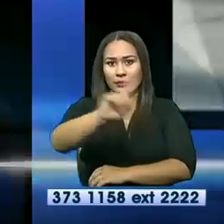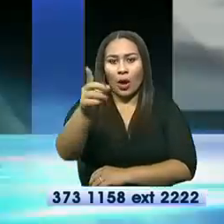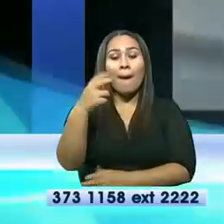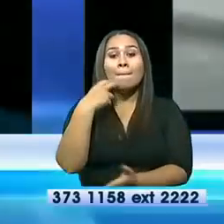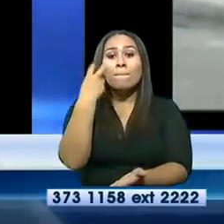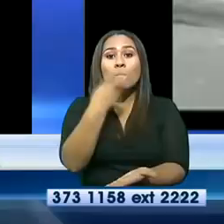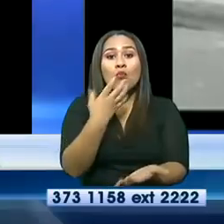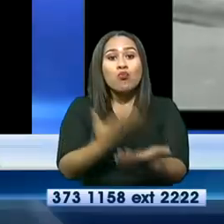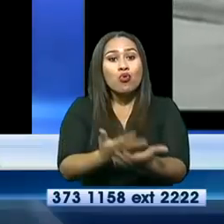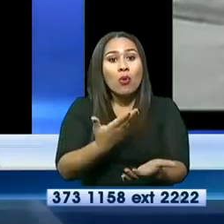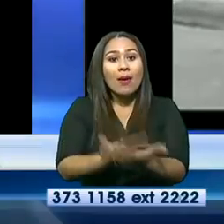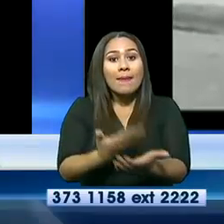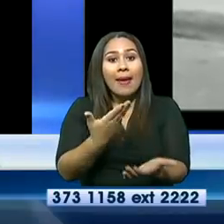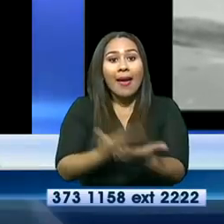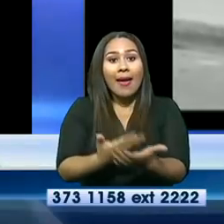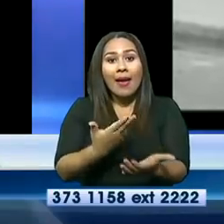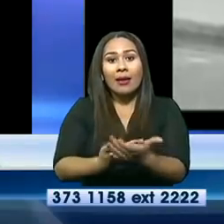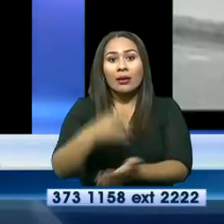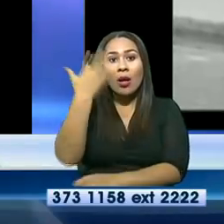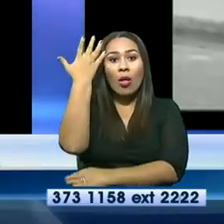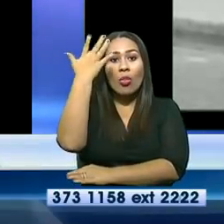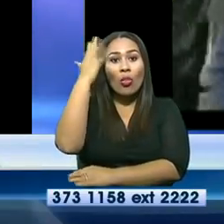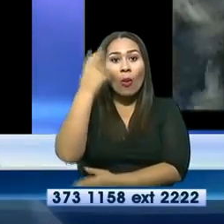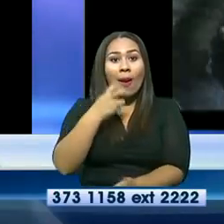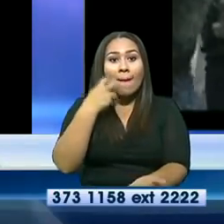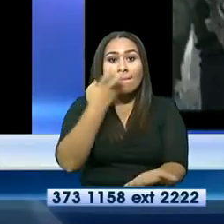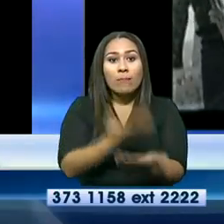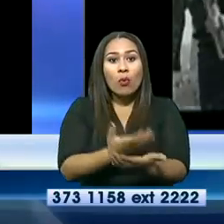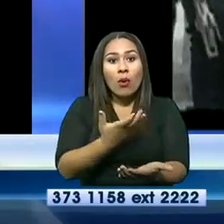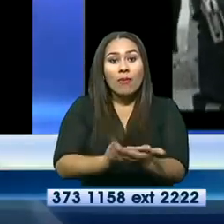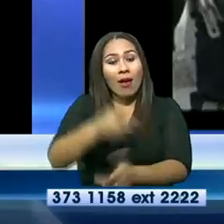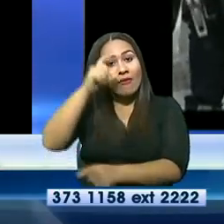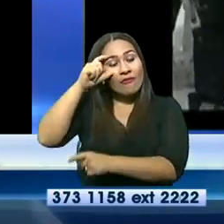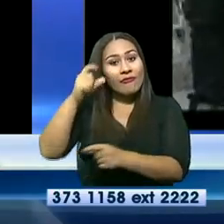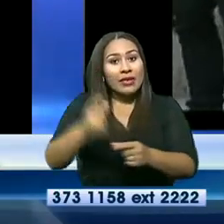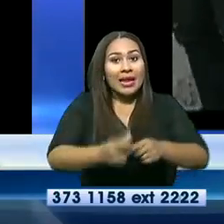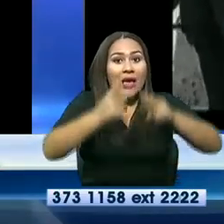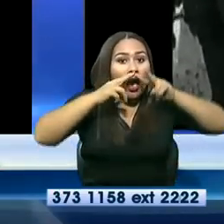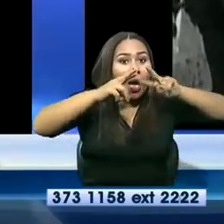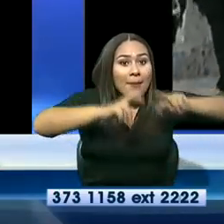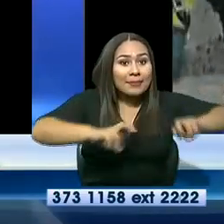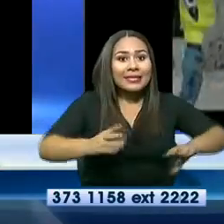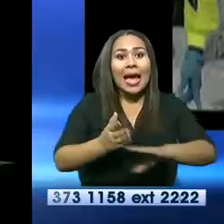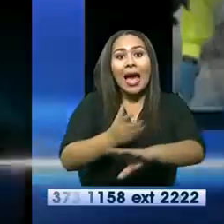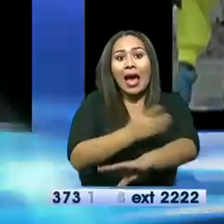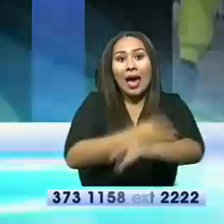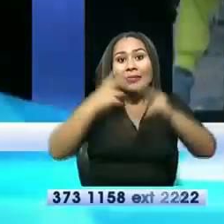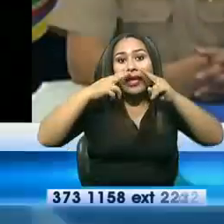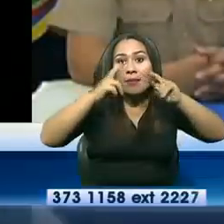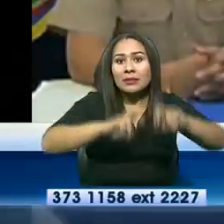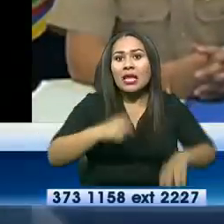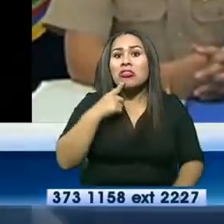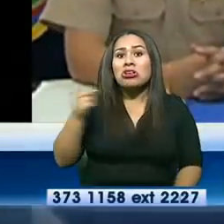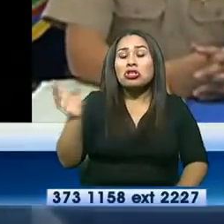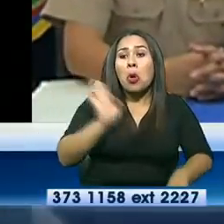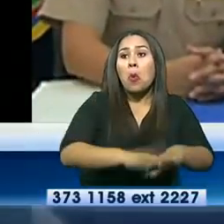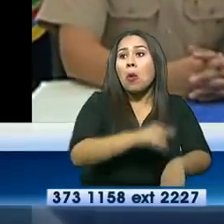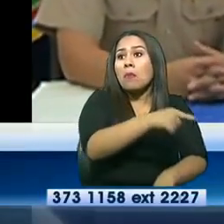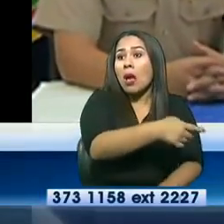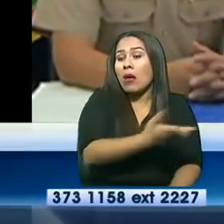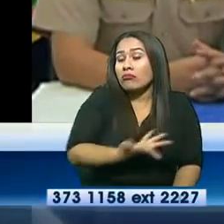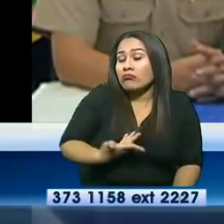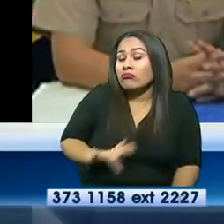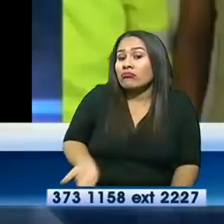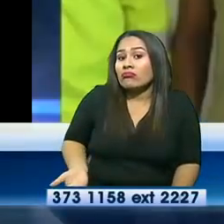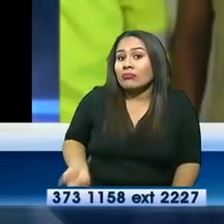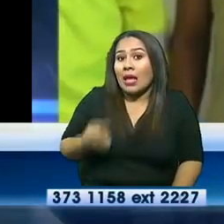y hasta este momento la fiscalía no realizó ninguna diligencia pendiente a probar eso de lo que acusan a mis clientes. La DINASED explica en qué